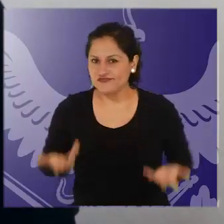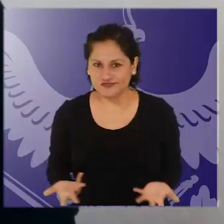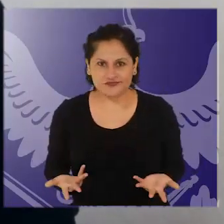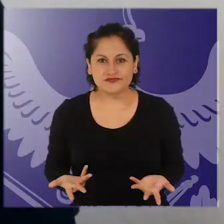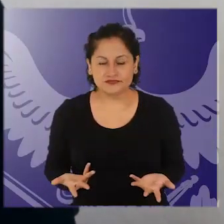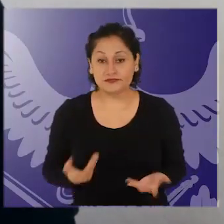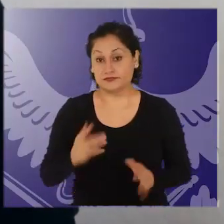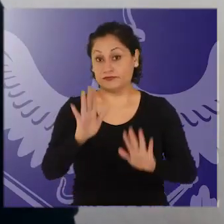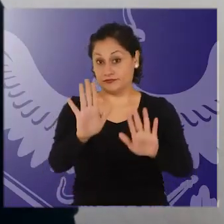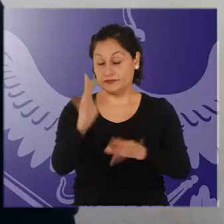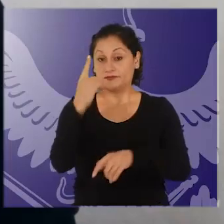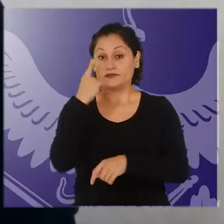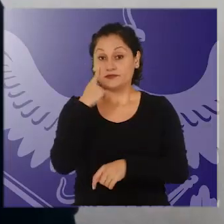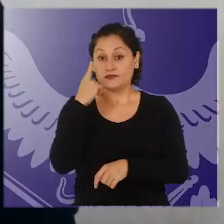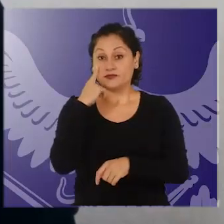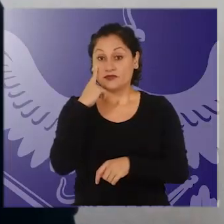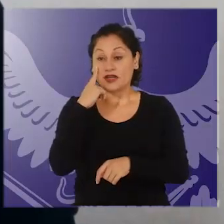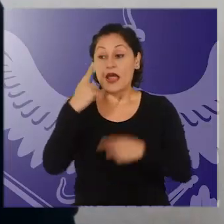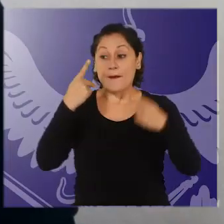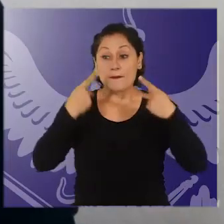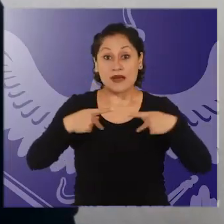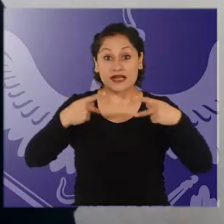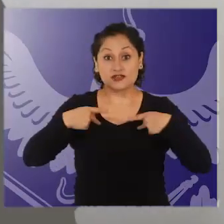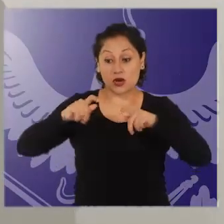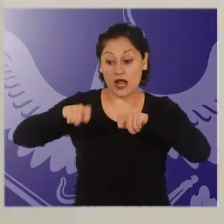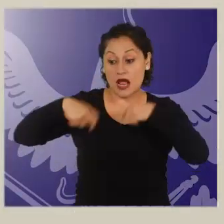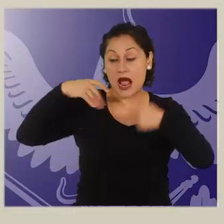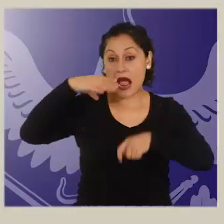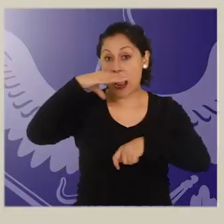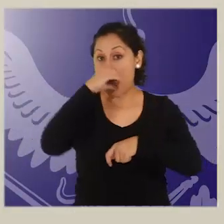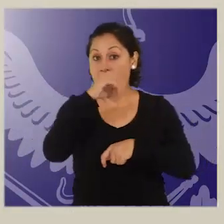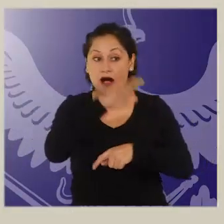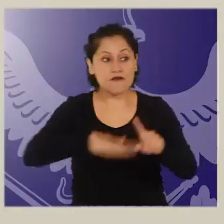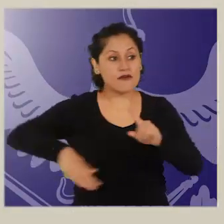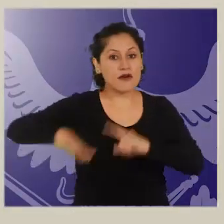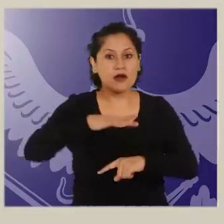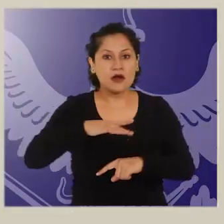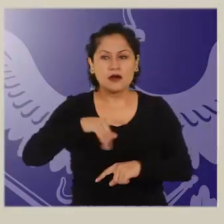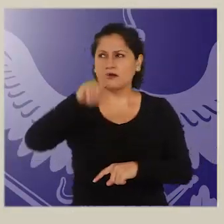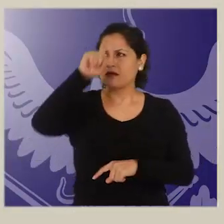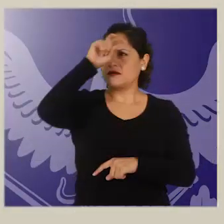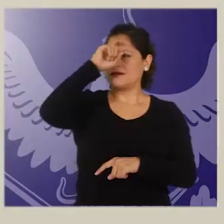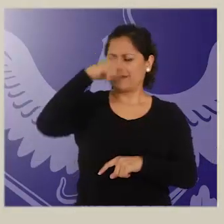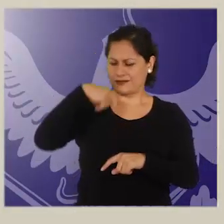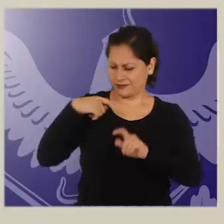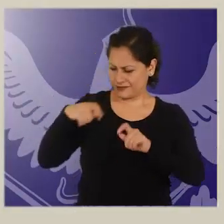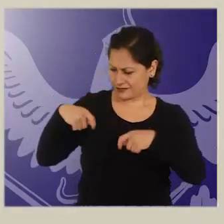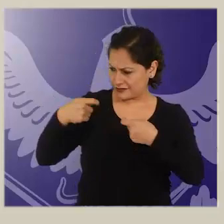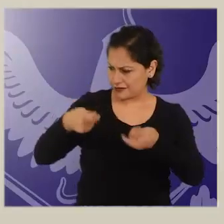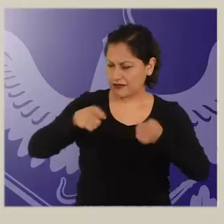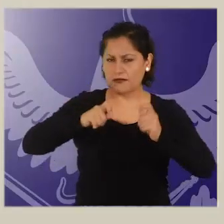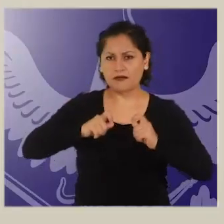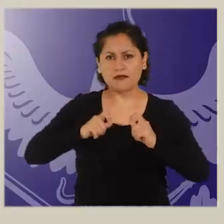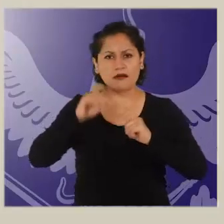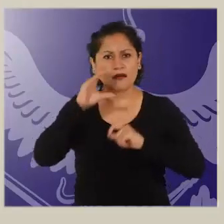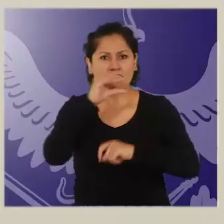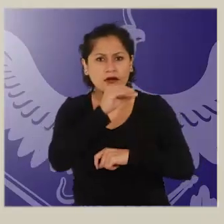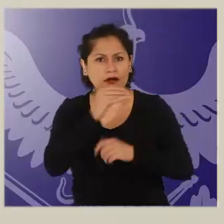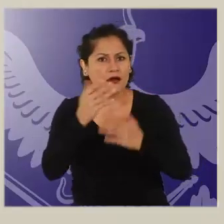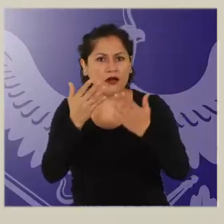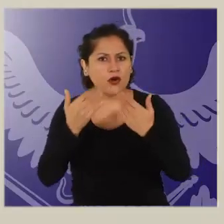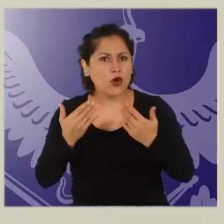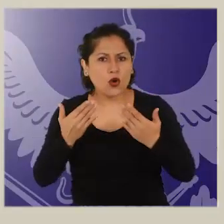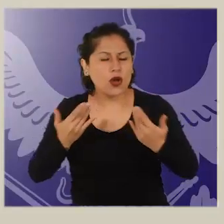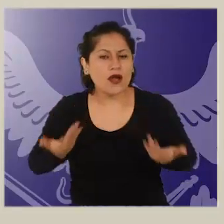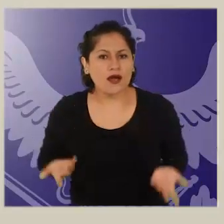gran mayoría de las y los afromexicanos no tienen la menor idea de que lo son. No existe nuestra historia